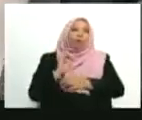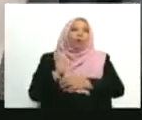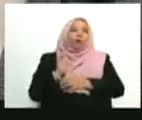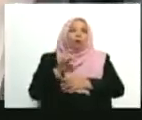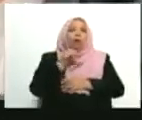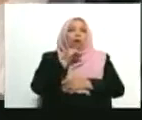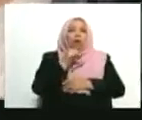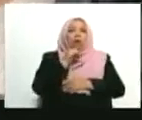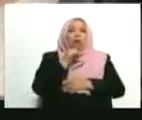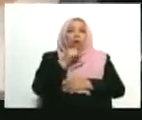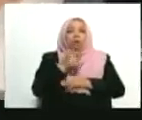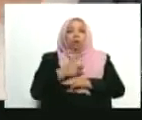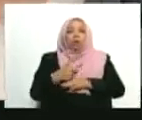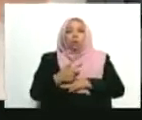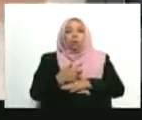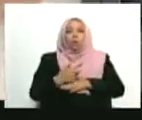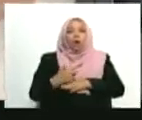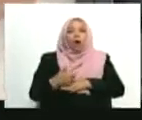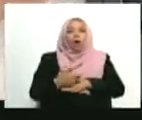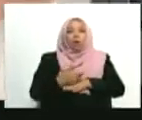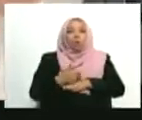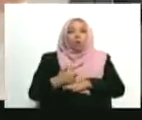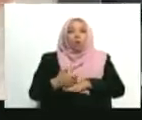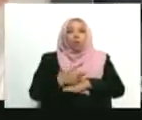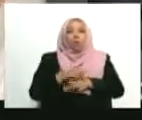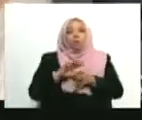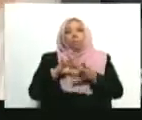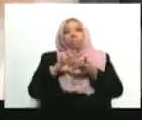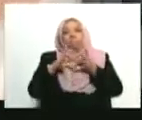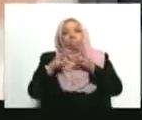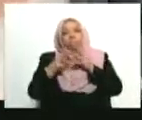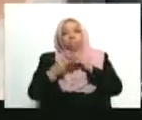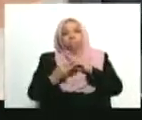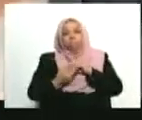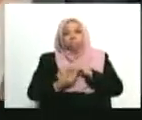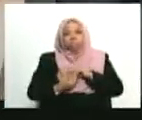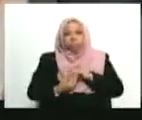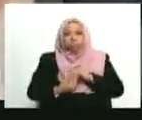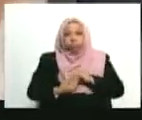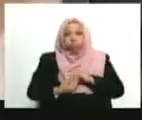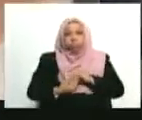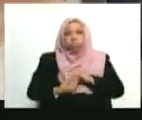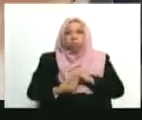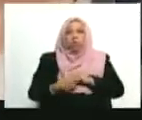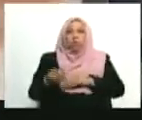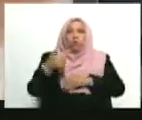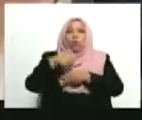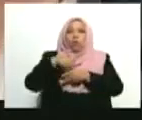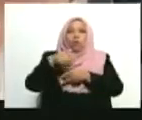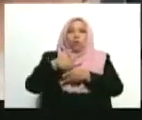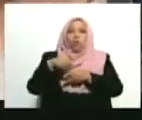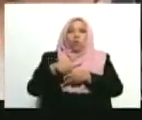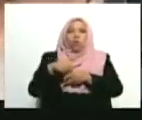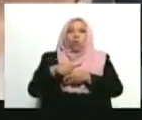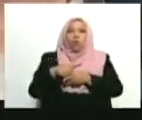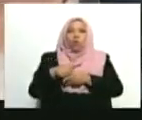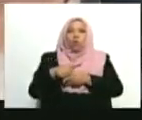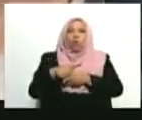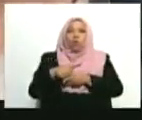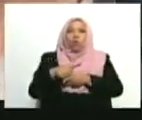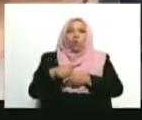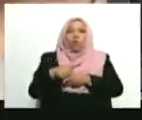constituyente. Y el gobierno de Boric tampoco ha hecho las transformaciones por las cuales fue electo, por las cuales fue mandatado.